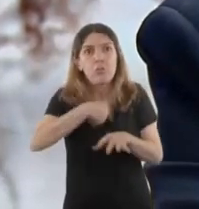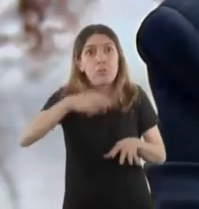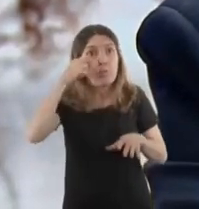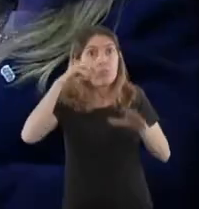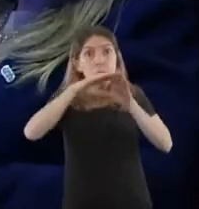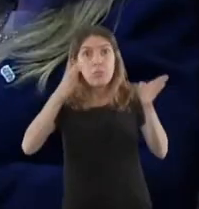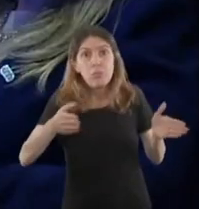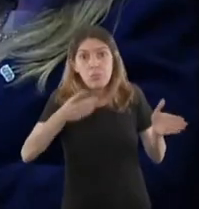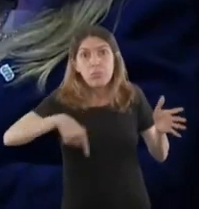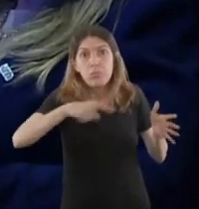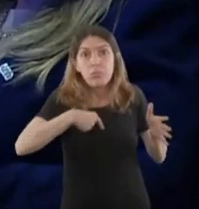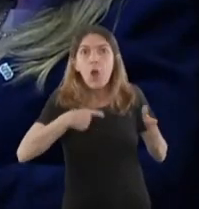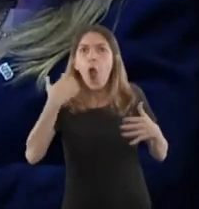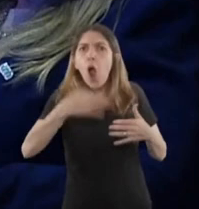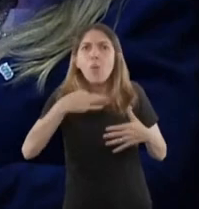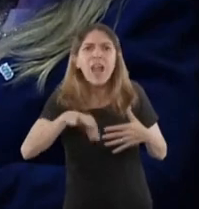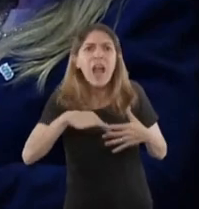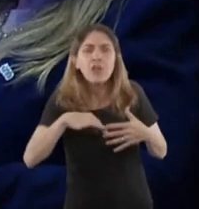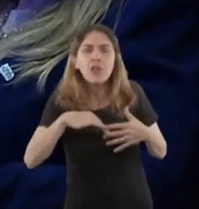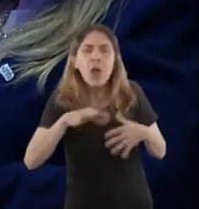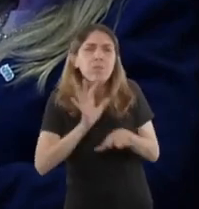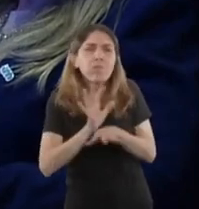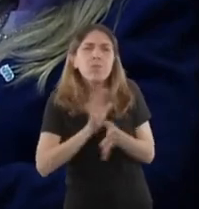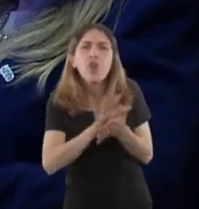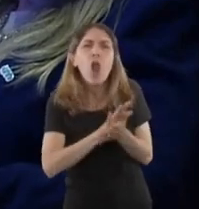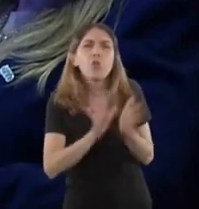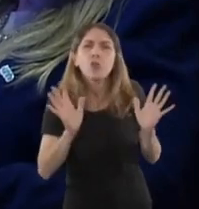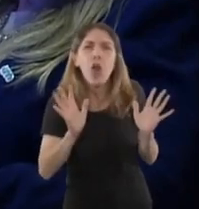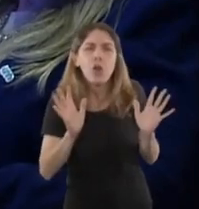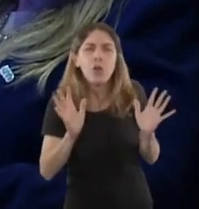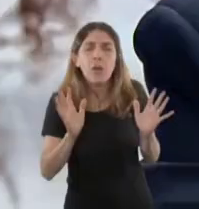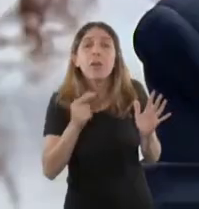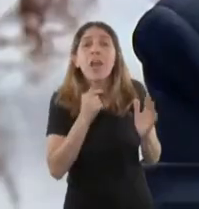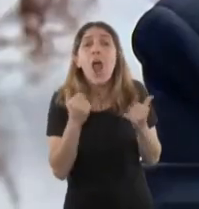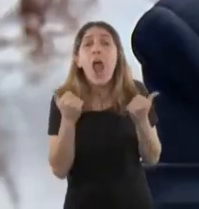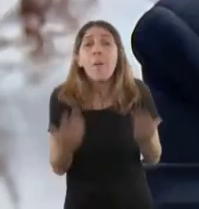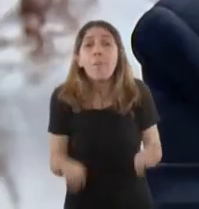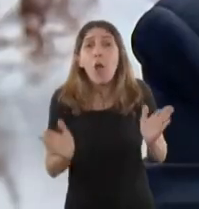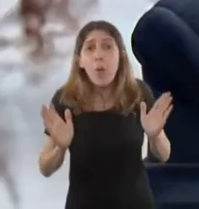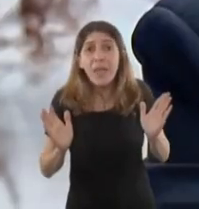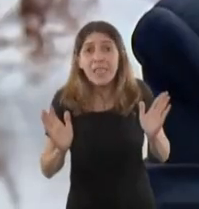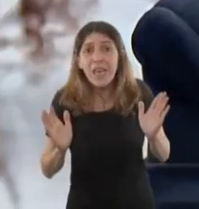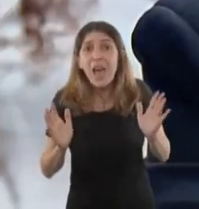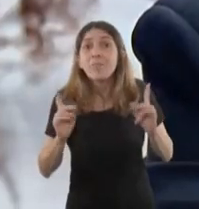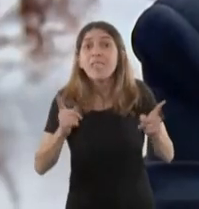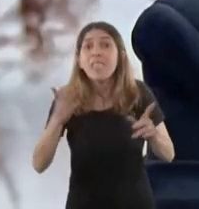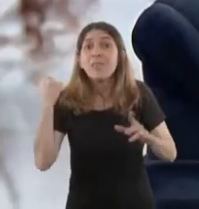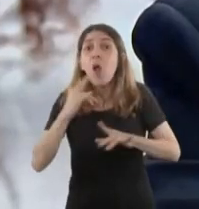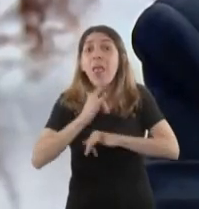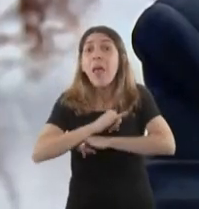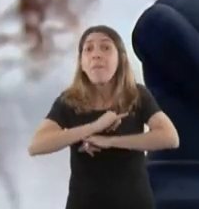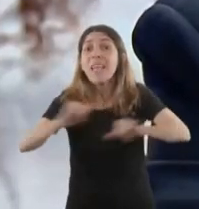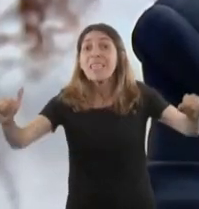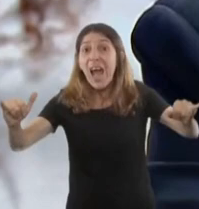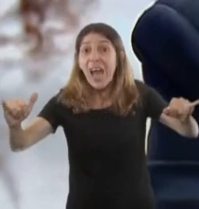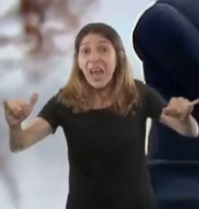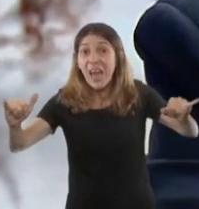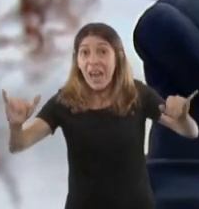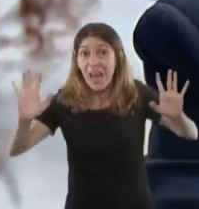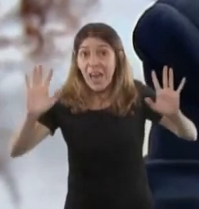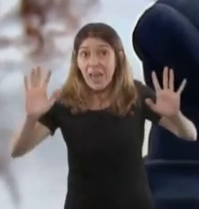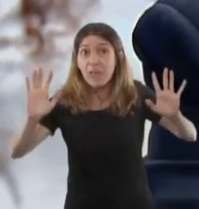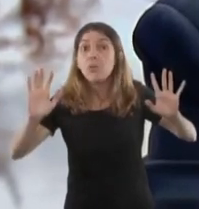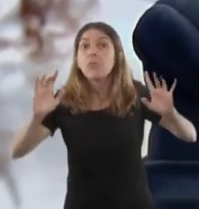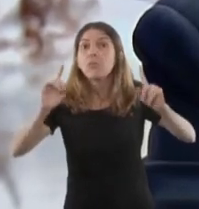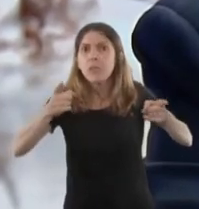responsabilidad de la obligación de resolverlo y quiero aprovechar el mensaje que ustedes dan queda